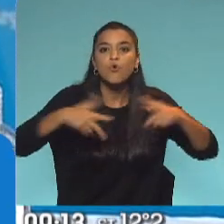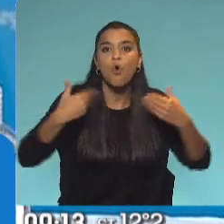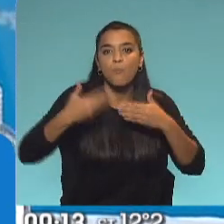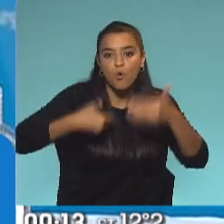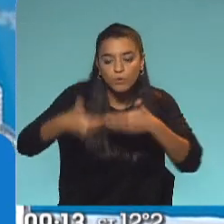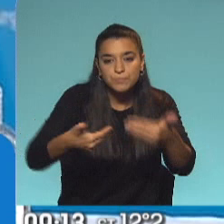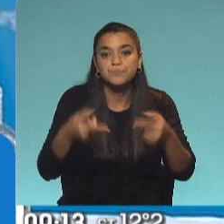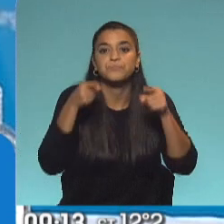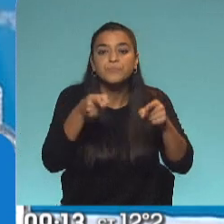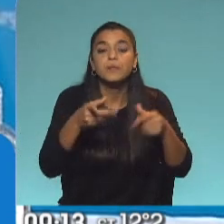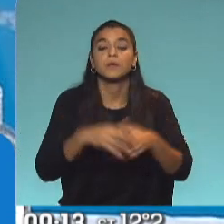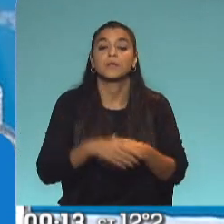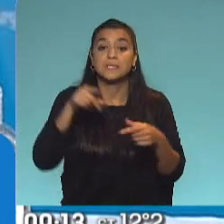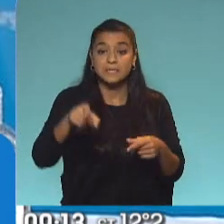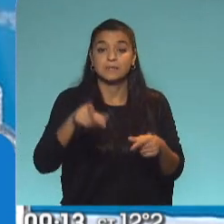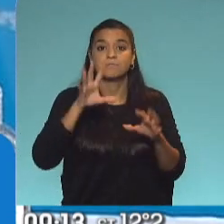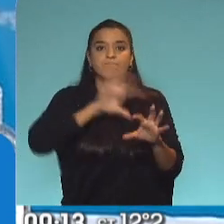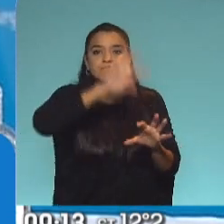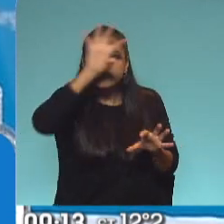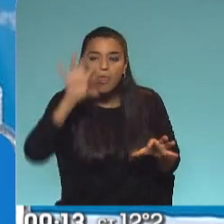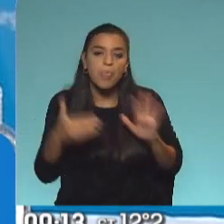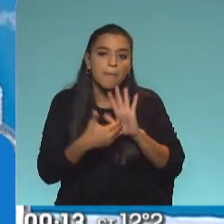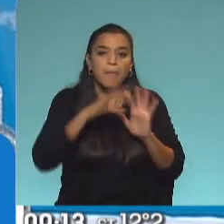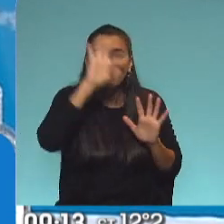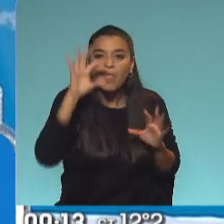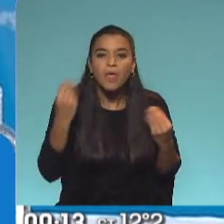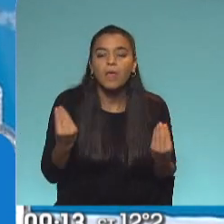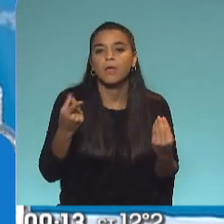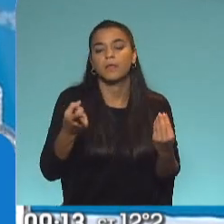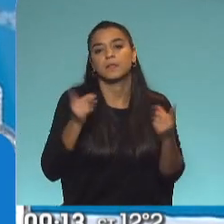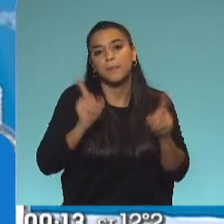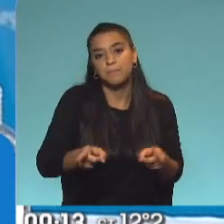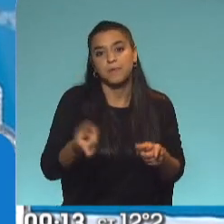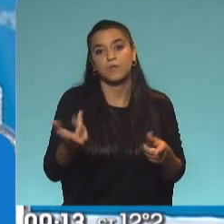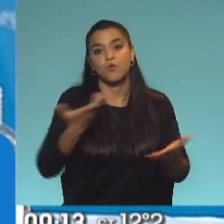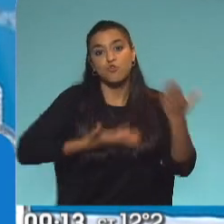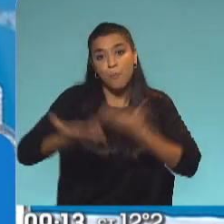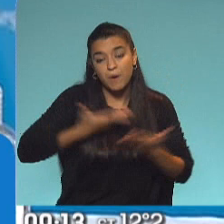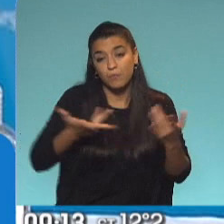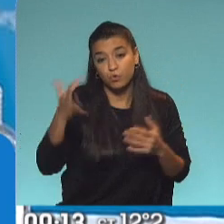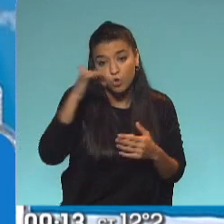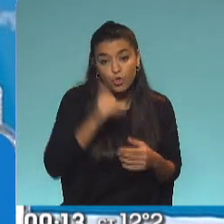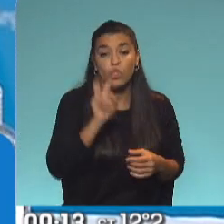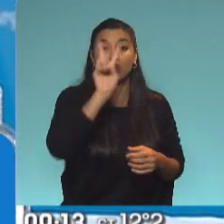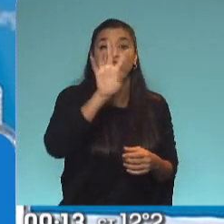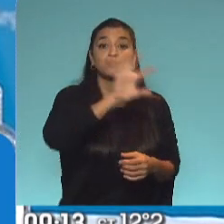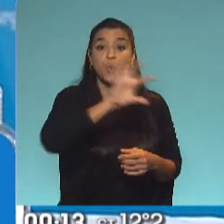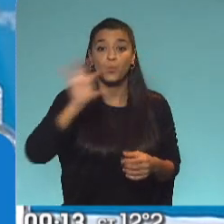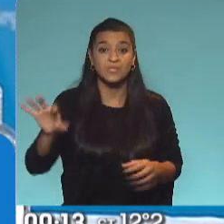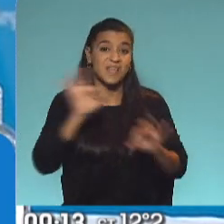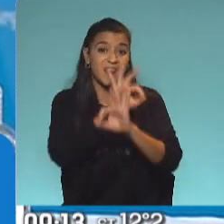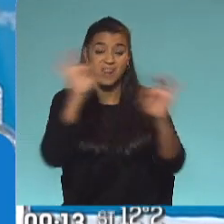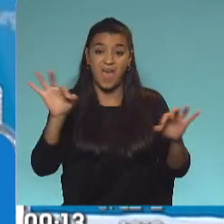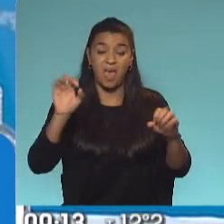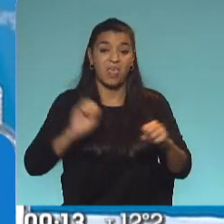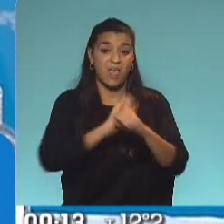construido y esta segmentación geográfica se debe a que como también compartimos todos los días hay dos provincias que no tienen casos